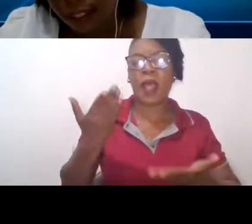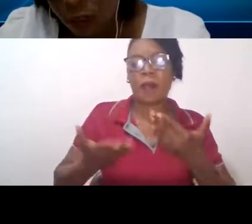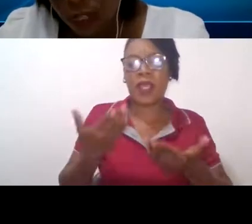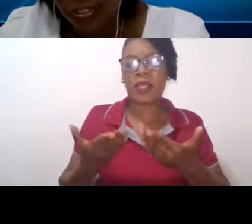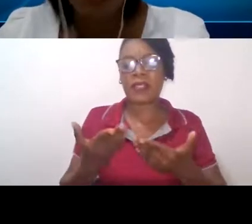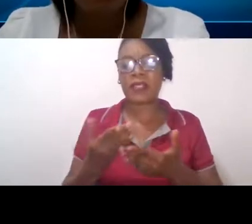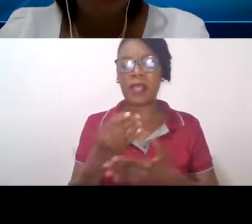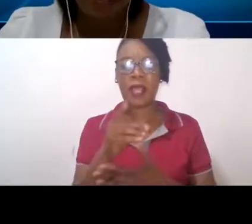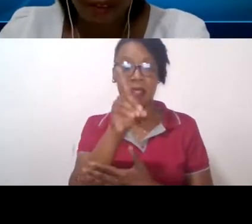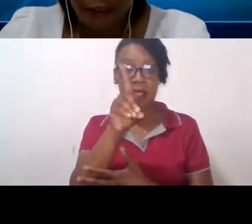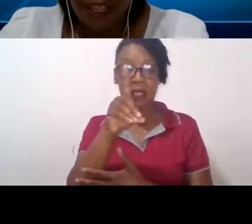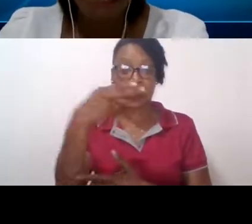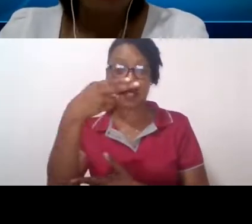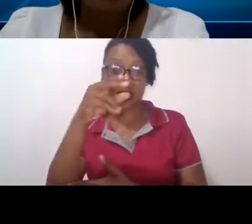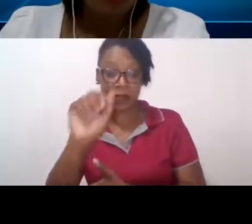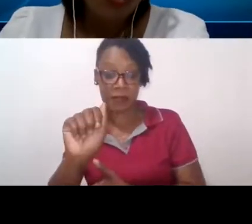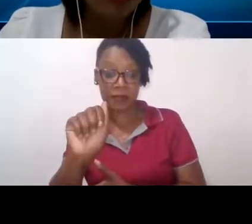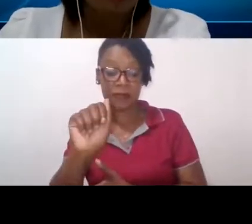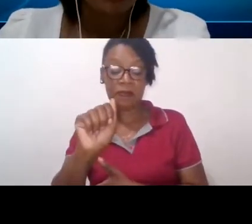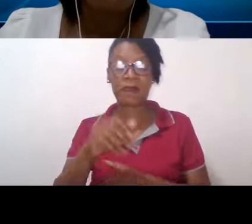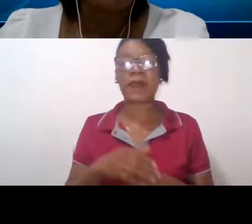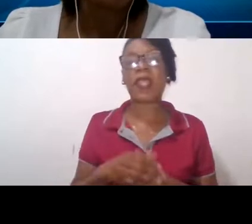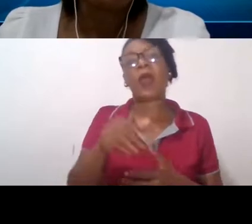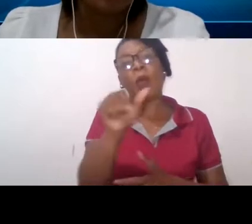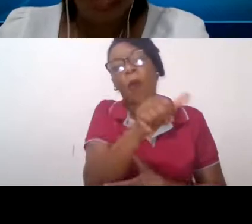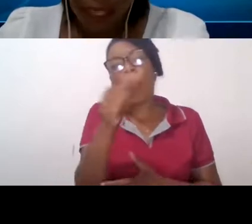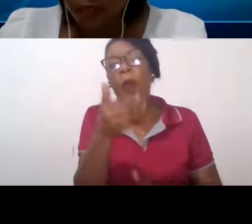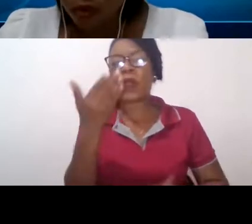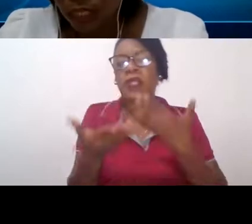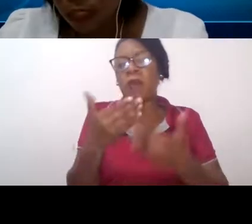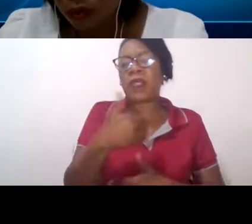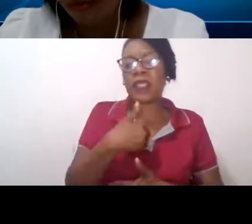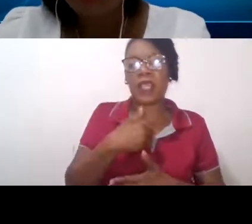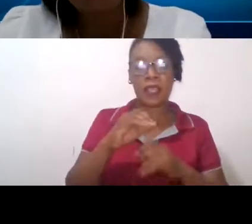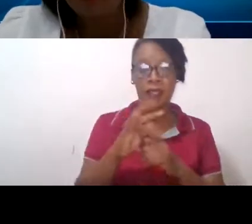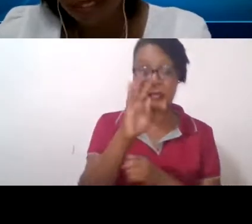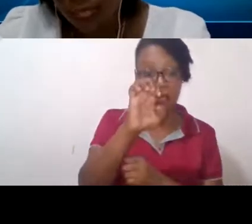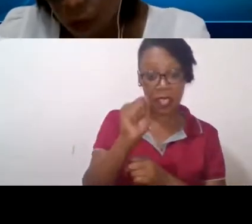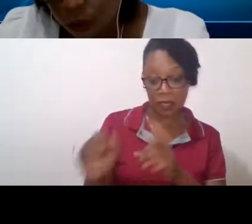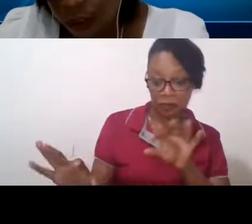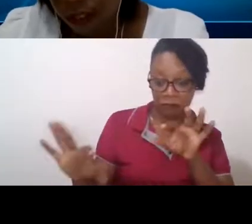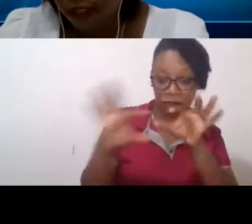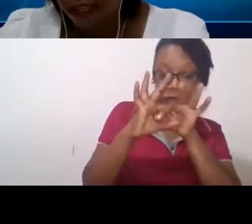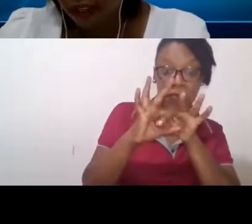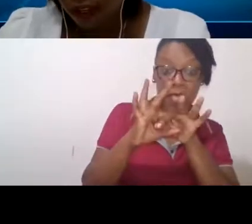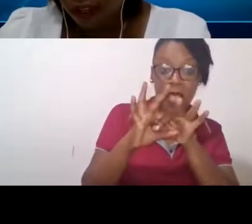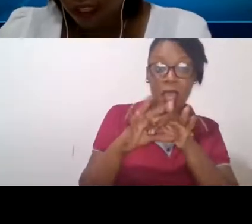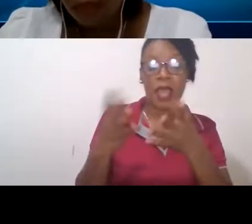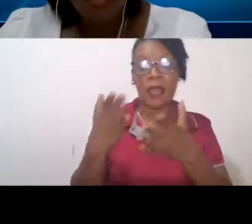déficit atencional, con hiperactividad. Otros también pueden tener el TEA asociado con una discapacidad